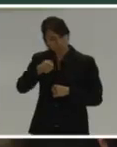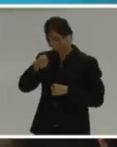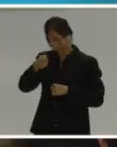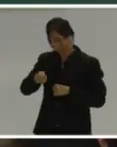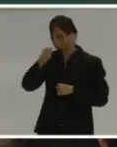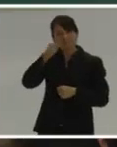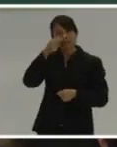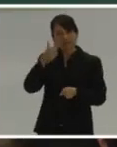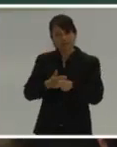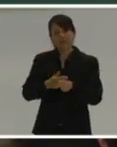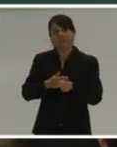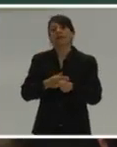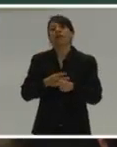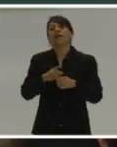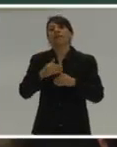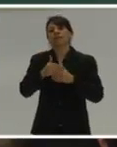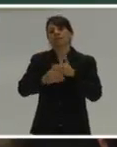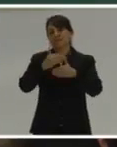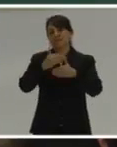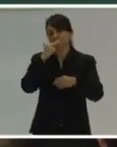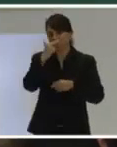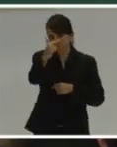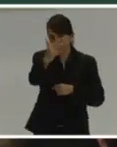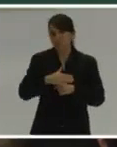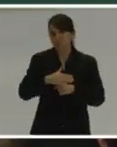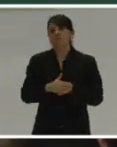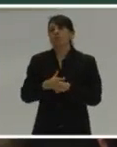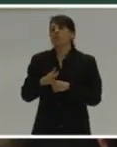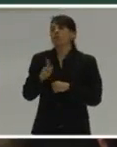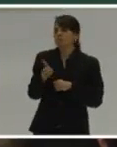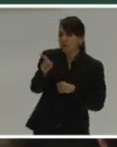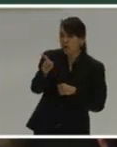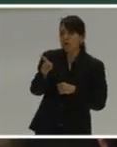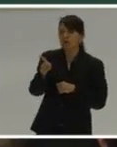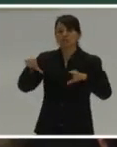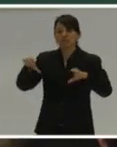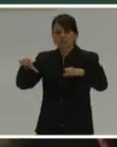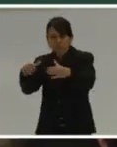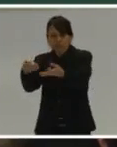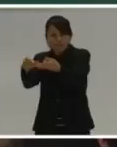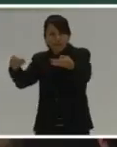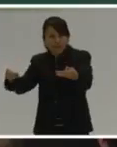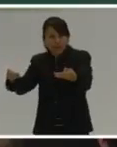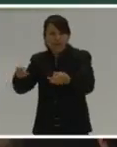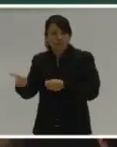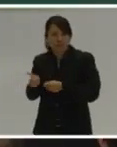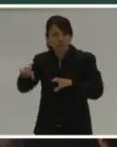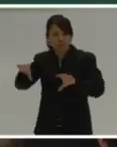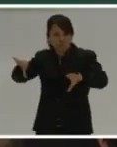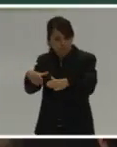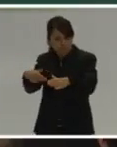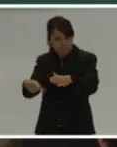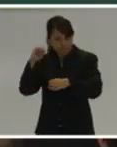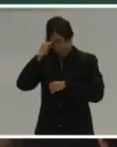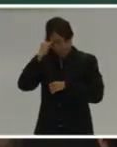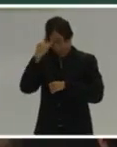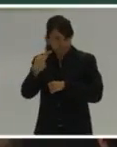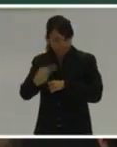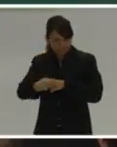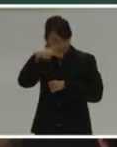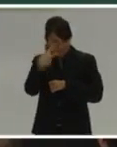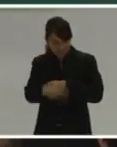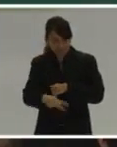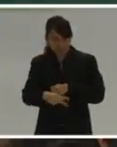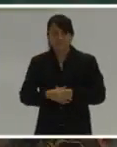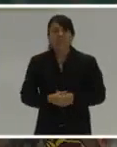de Desarrollo Rural y Equidad para las Comunidades del Gobierno de la Ciudad de México. Saludar